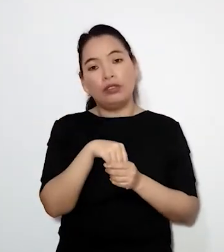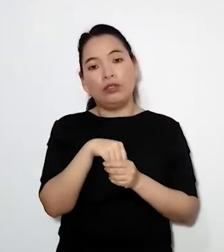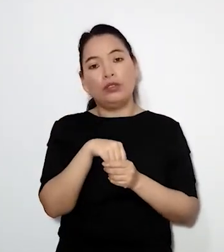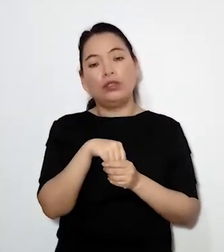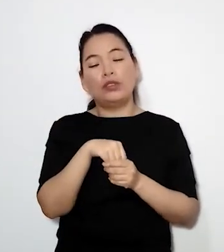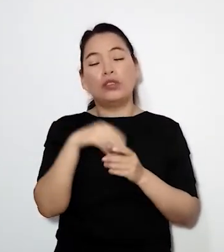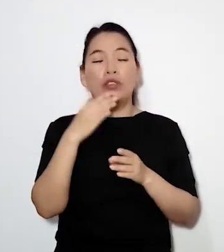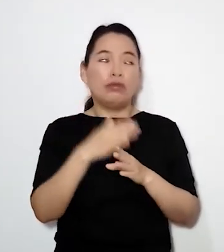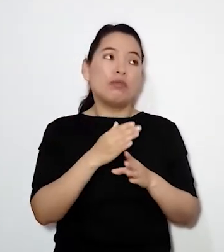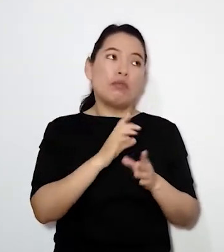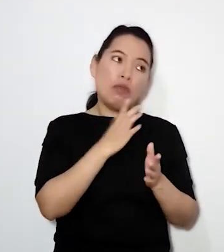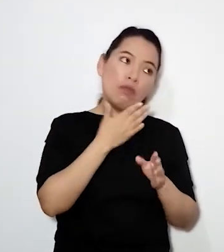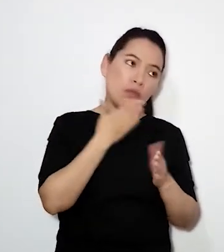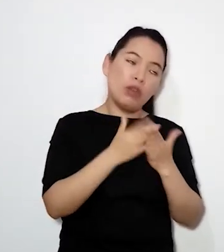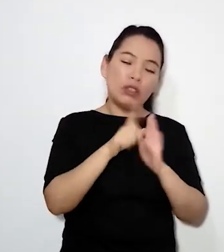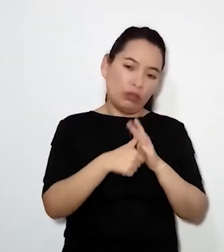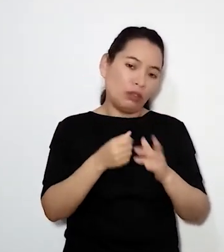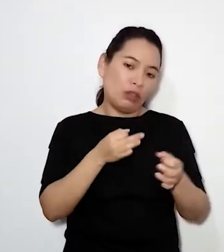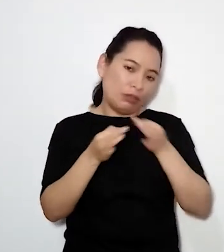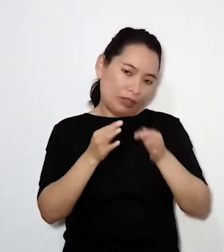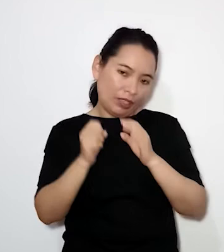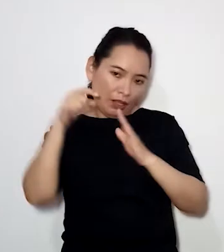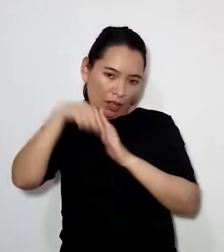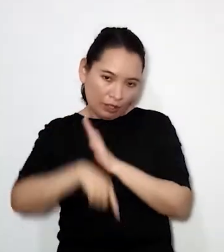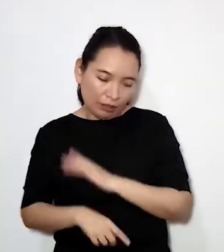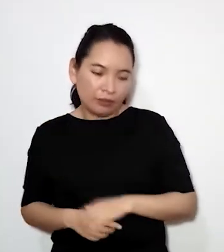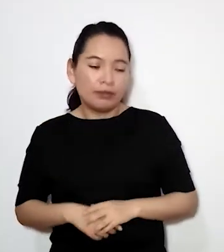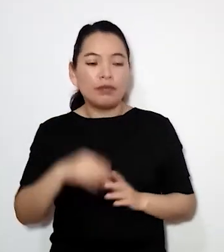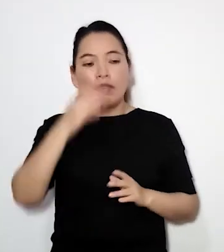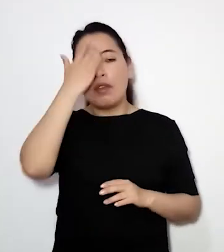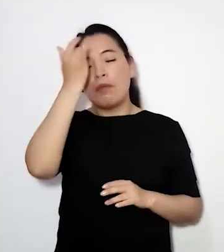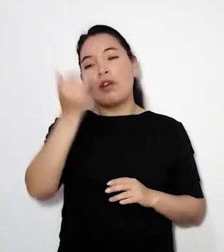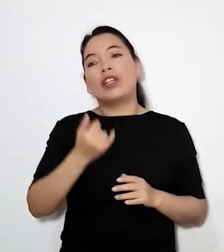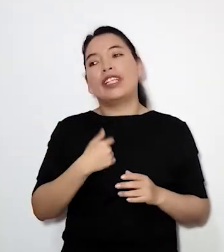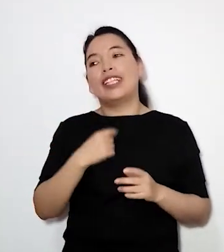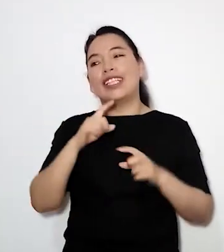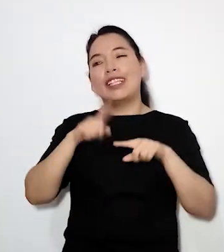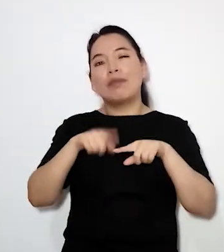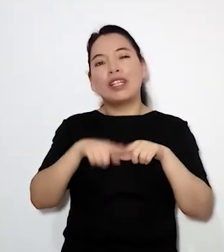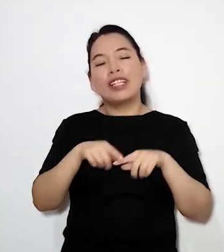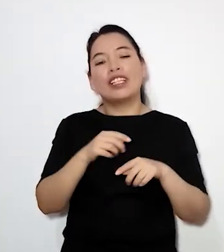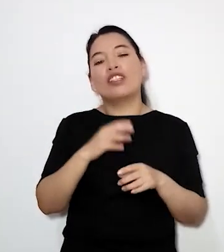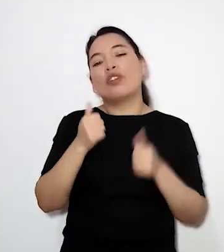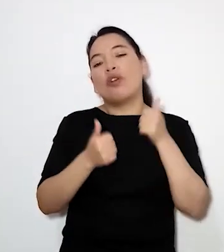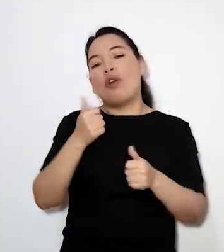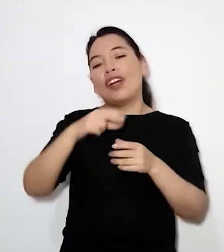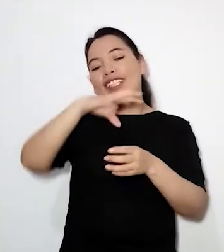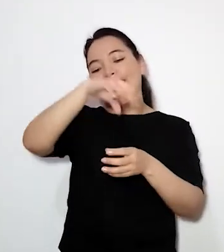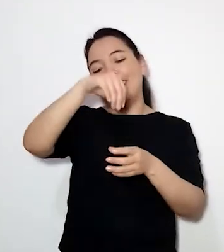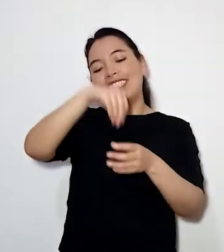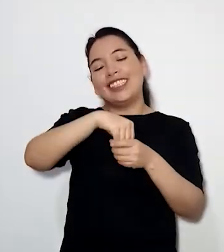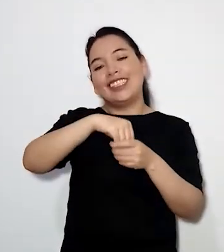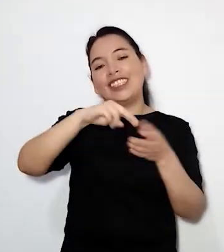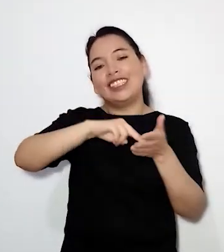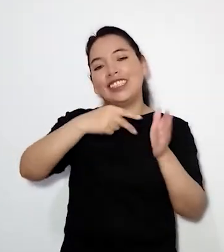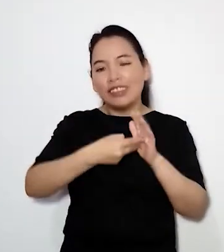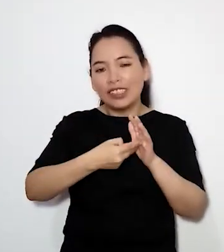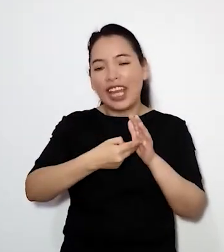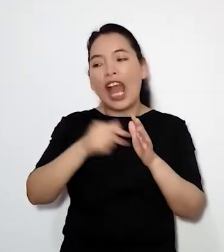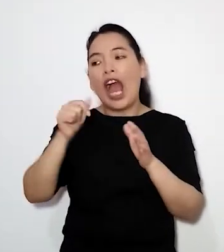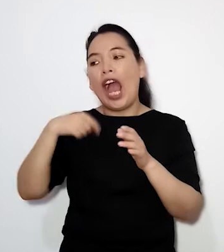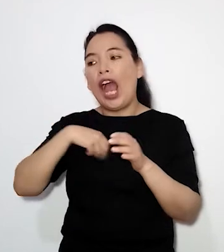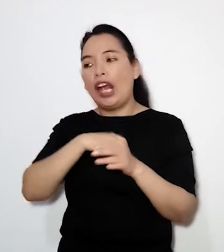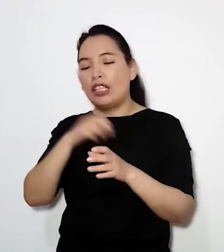que de la definición que tengamos de inclusión se derivan las posibilidades de actuación, de reforma educativa y de reforma